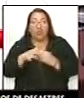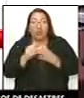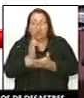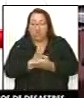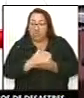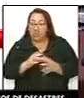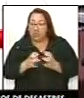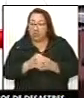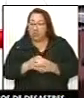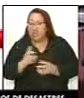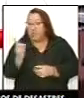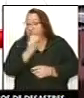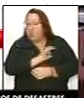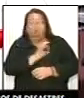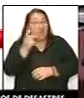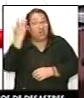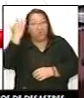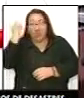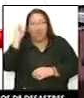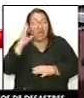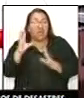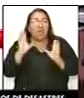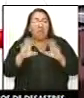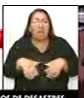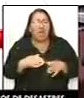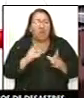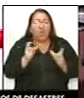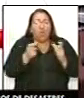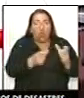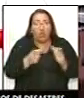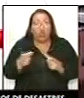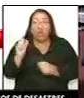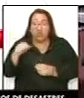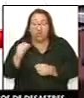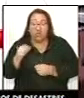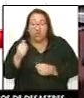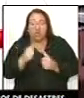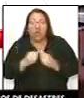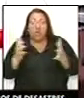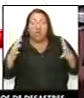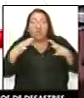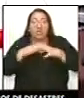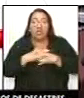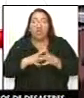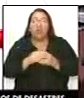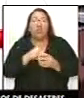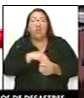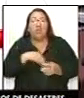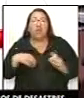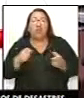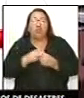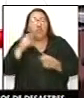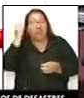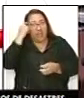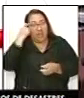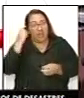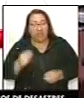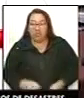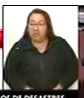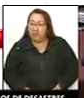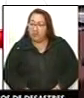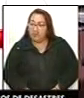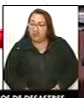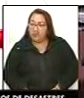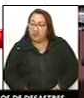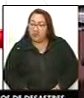que nunca ha sido un criterio que ha regulado la integración de los miembros de la Comisión de Inteligencia. Entonces,